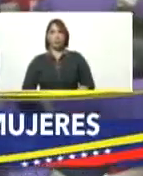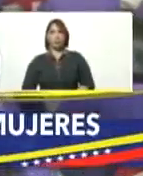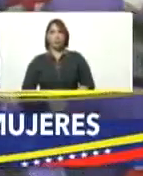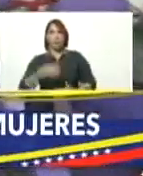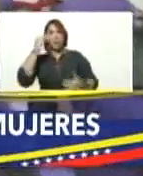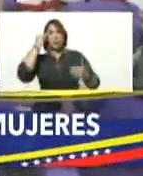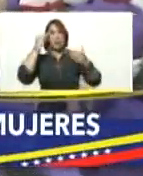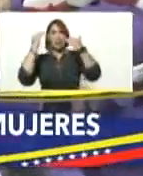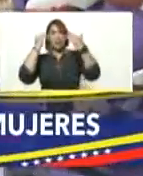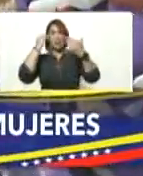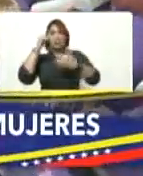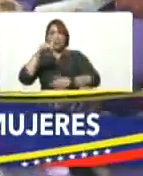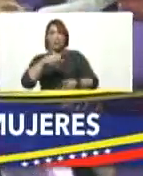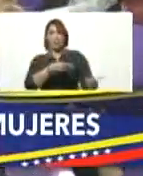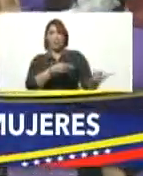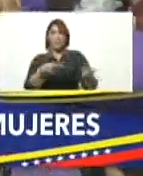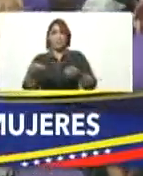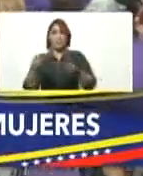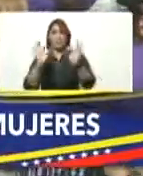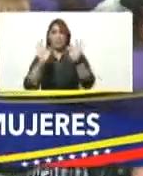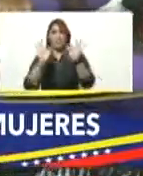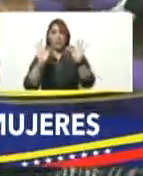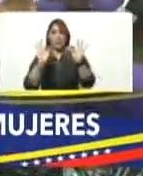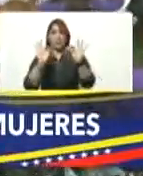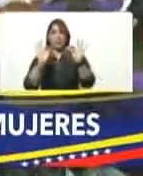Saludar, bueno, invitadas especiales,